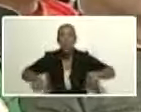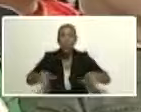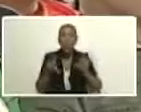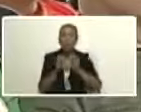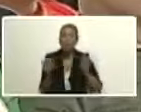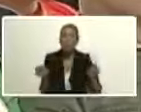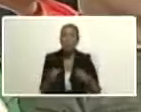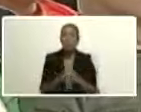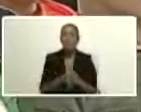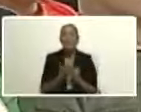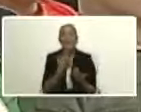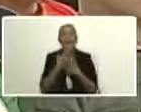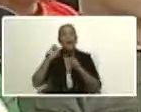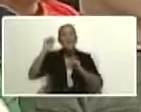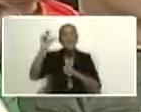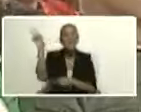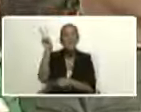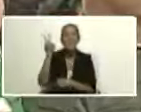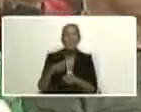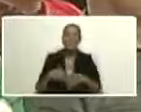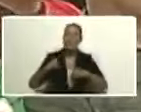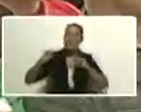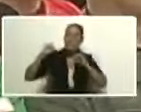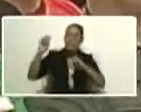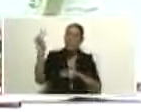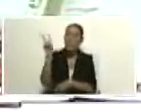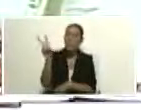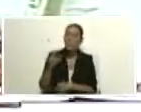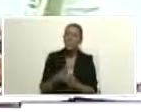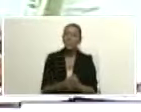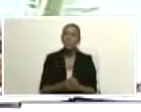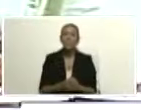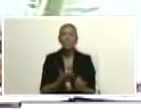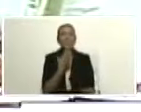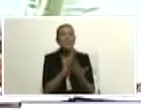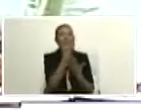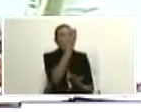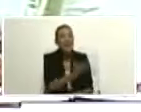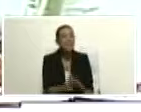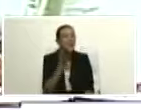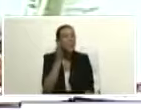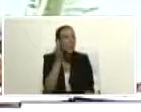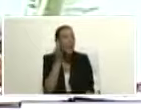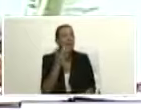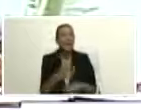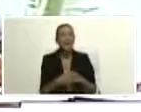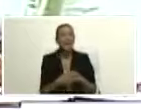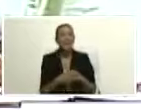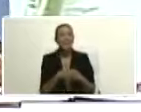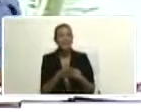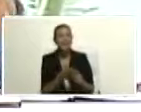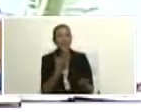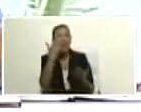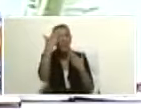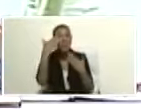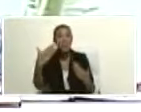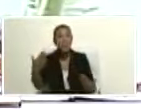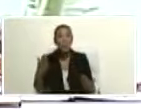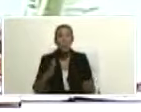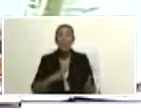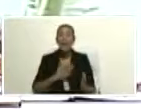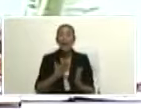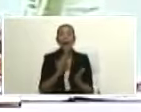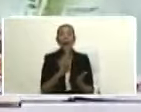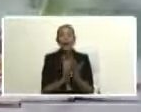educativo. ¡Que viva la patria, señor presidente! ¡Que viva la patria, Dayana! Gracias. Igual quiero saludar. Todo esto es posible,